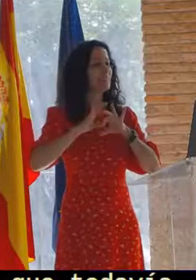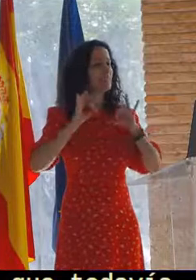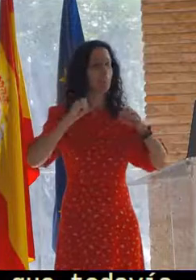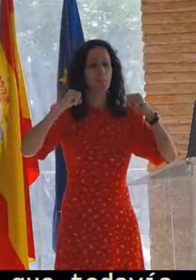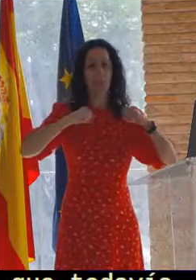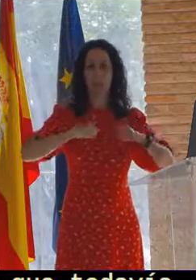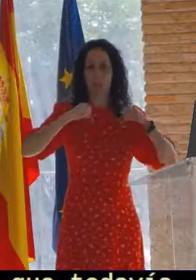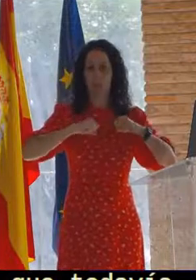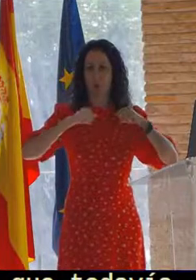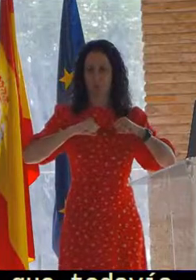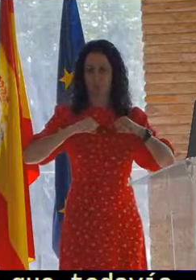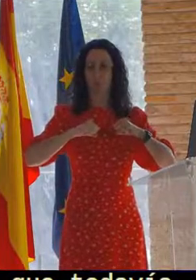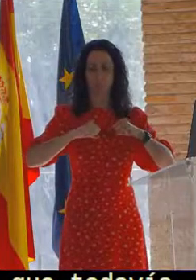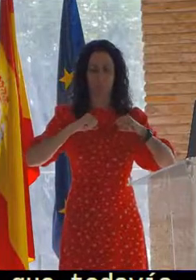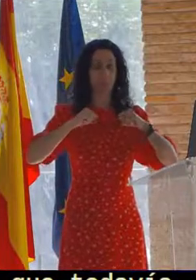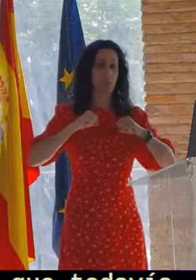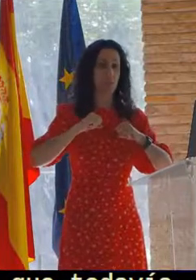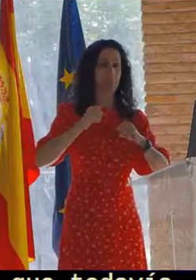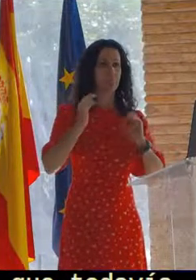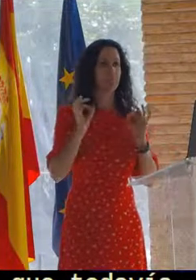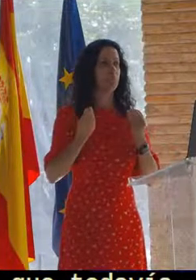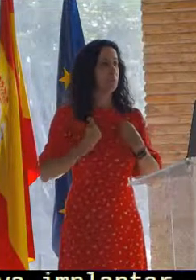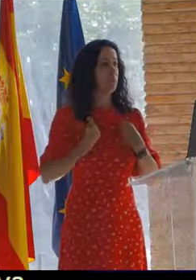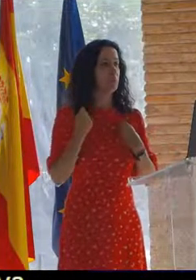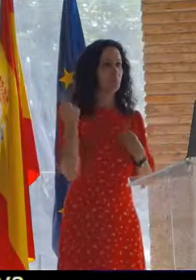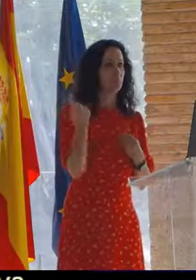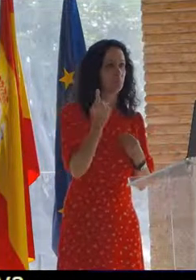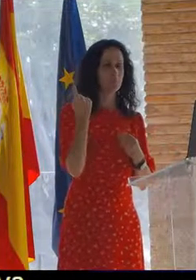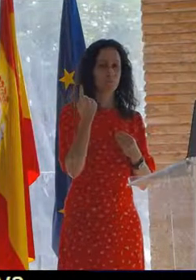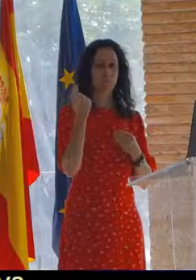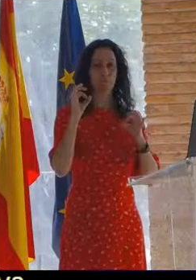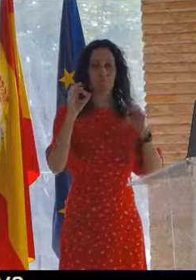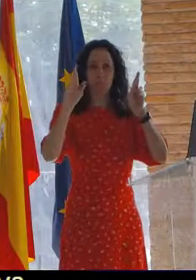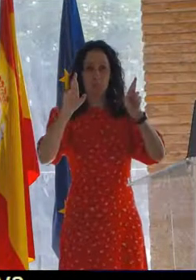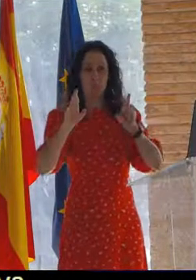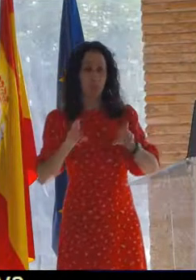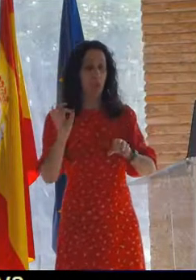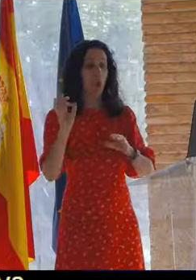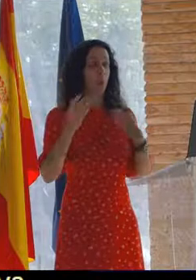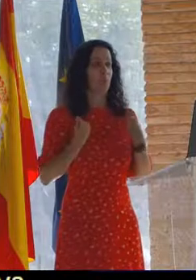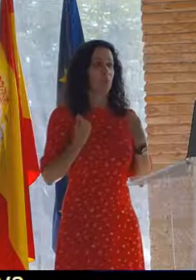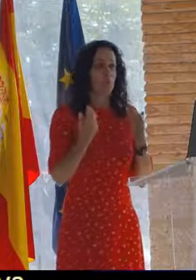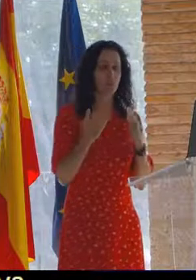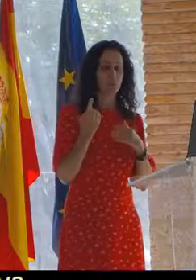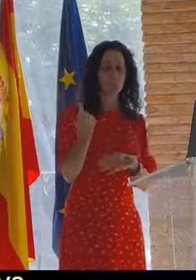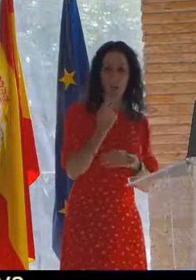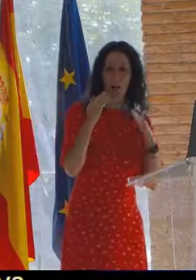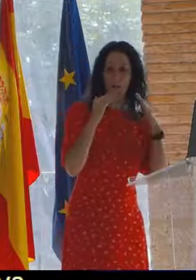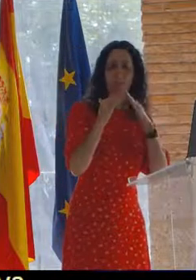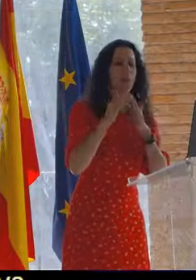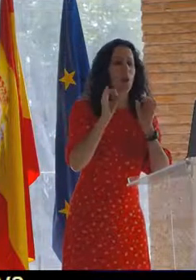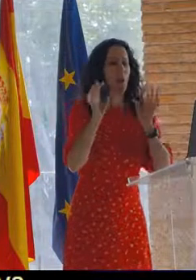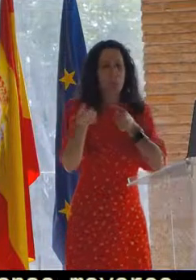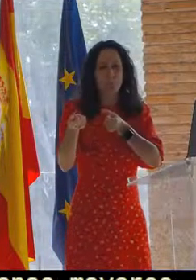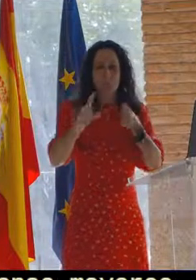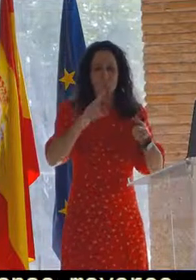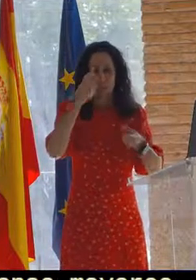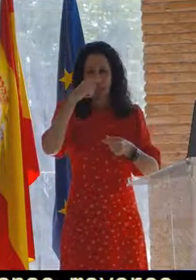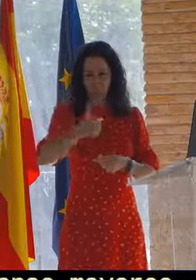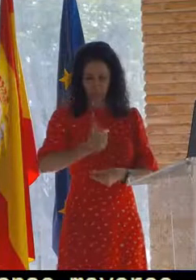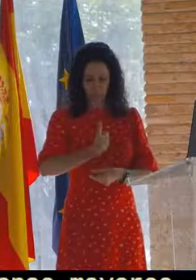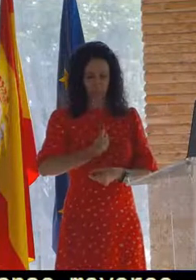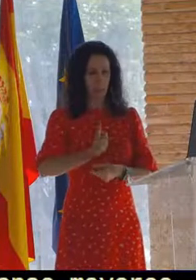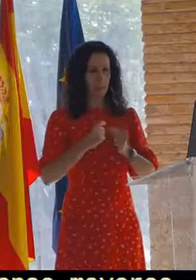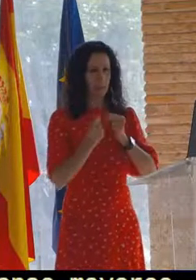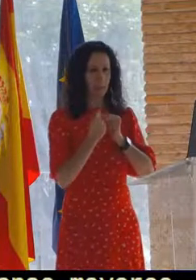nuestra ilusión es poder Ya implantarlo aquí es para personas mayores el es personas mayores que viven solas en casa